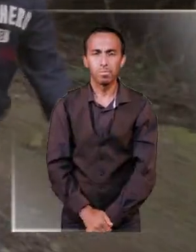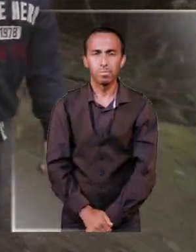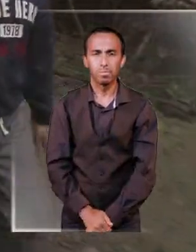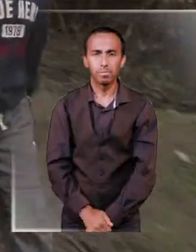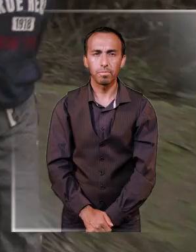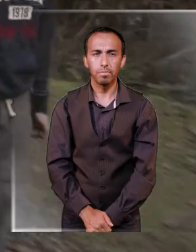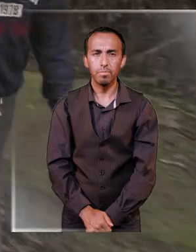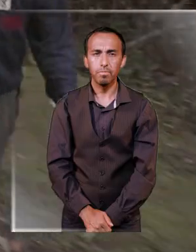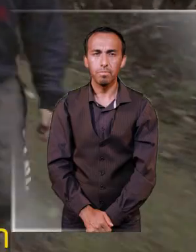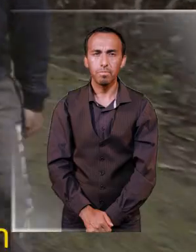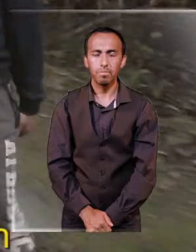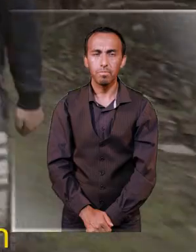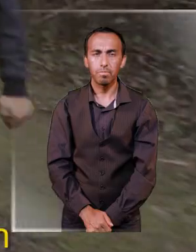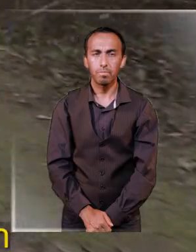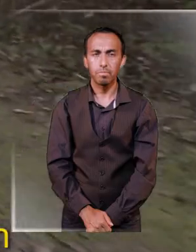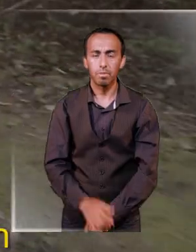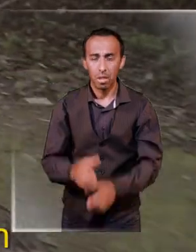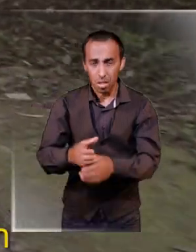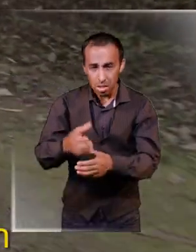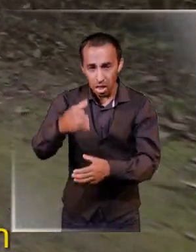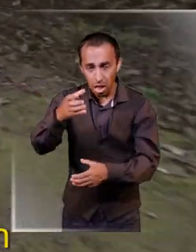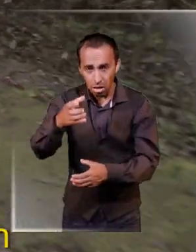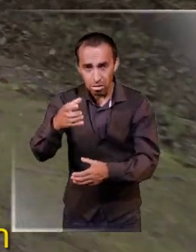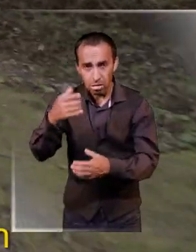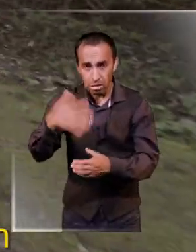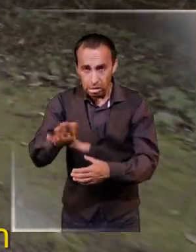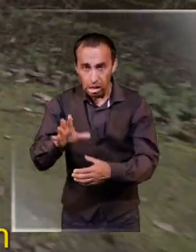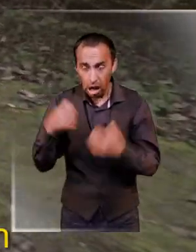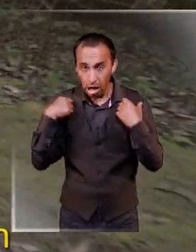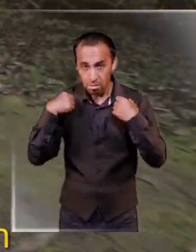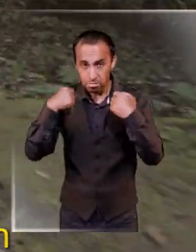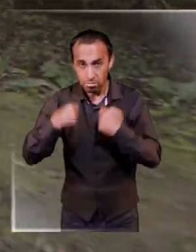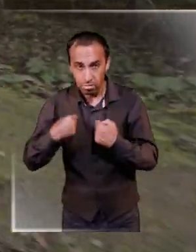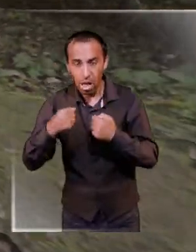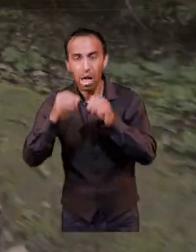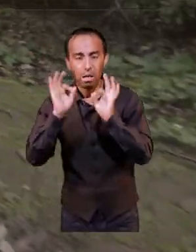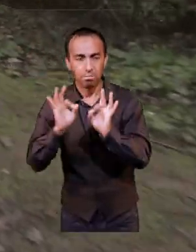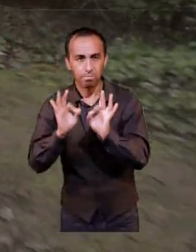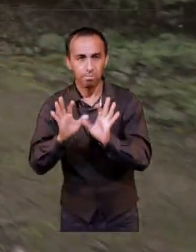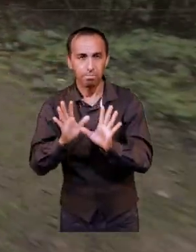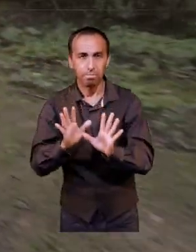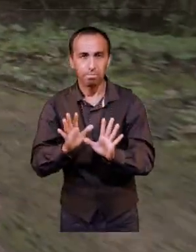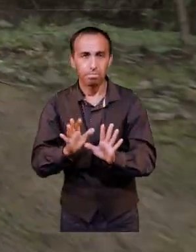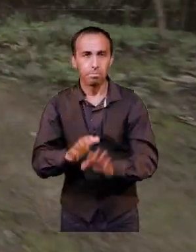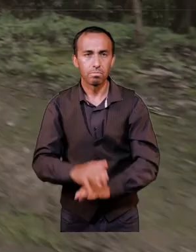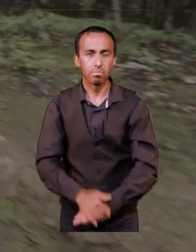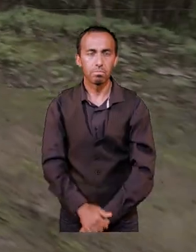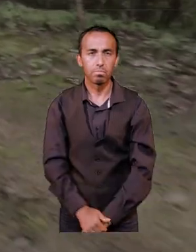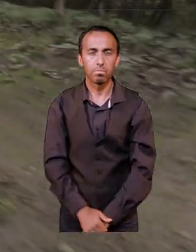piso? Está todo abierto. Está todo abierto. ¿Y la botella? Ah, pero la botella María le lleva al Valentín. Sí, le tiene su mano.